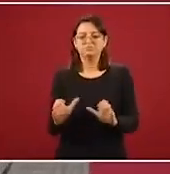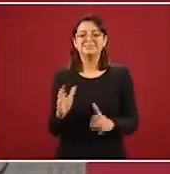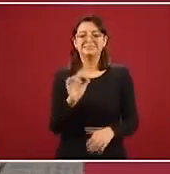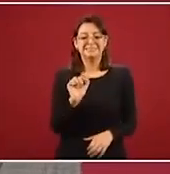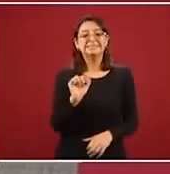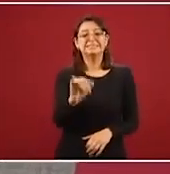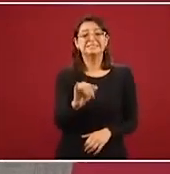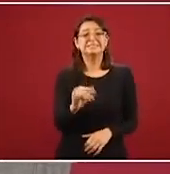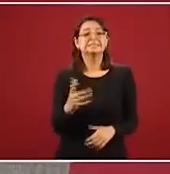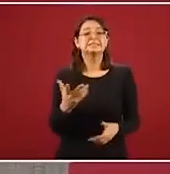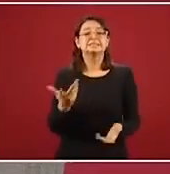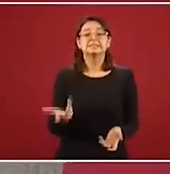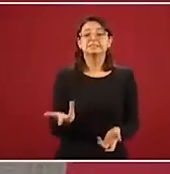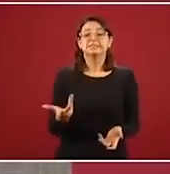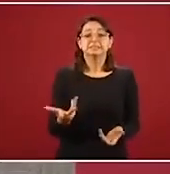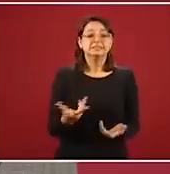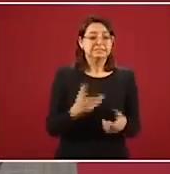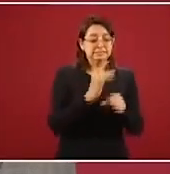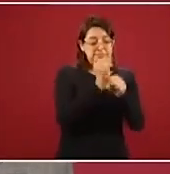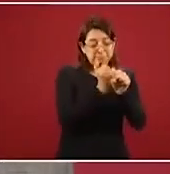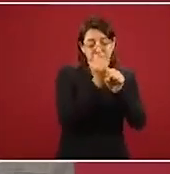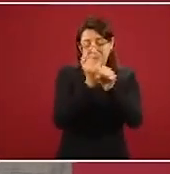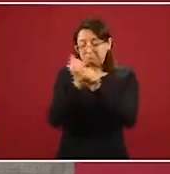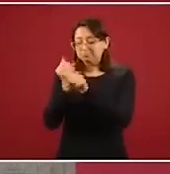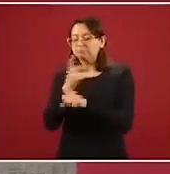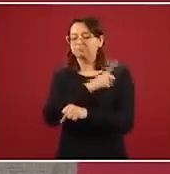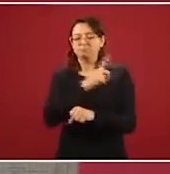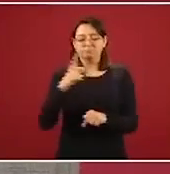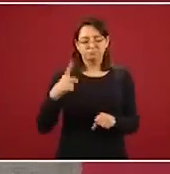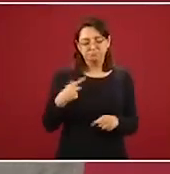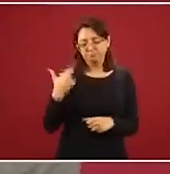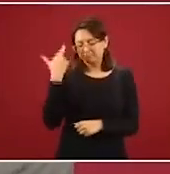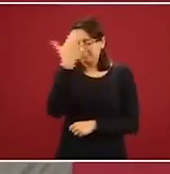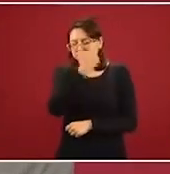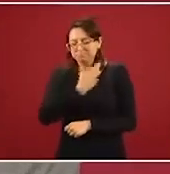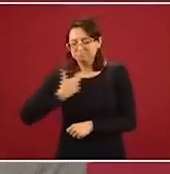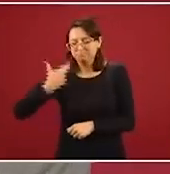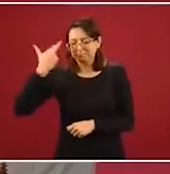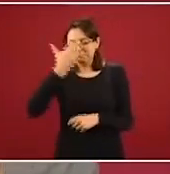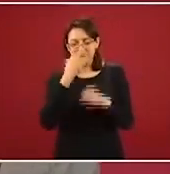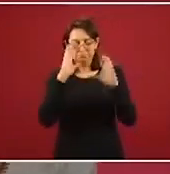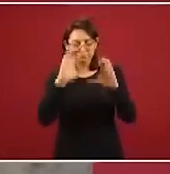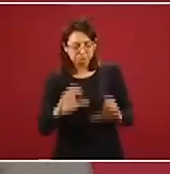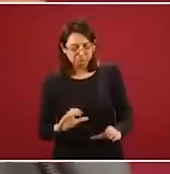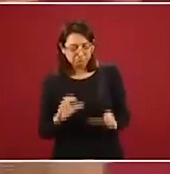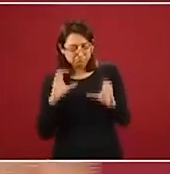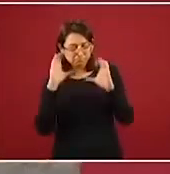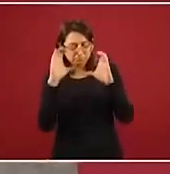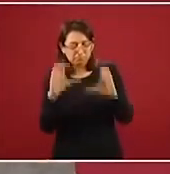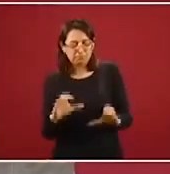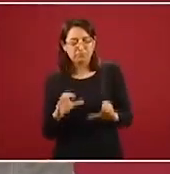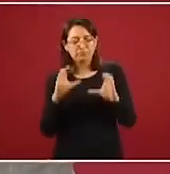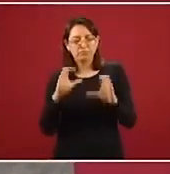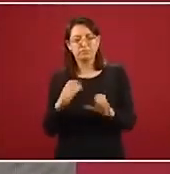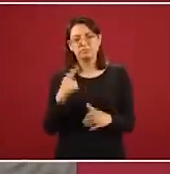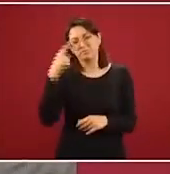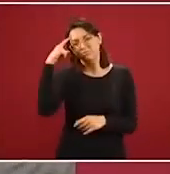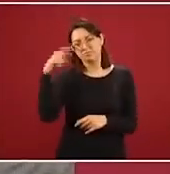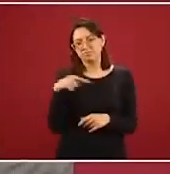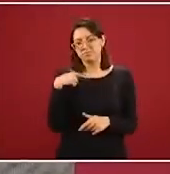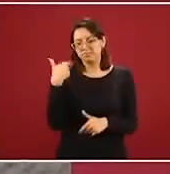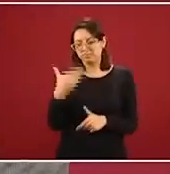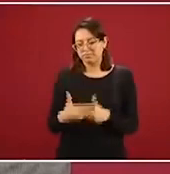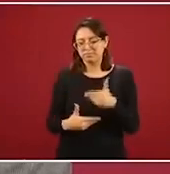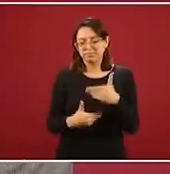cada experiencia sea revisada con un cuidado muy amplio, con una visión de Estado que nos permita avanzar